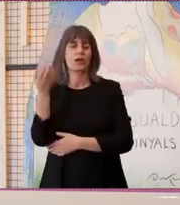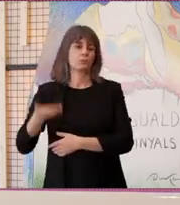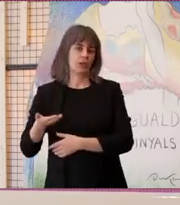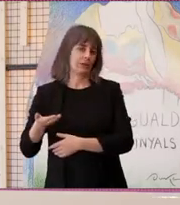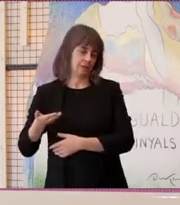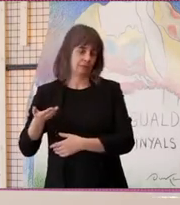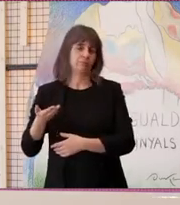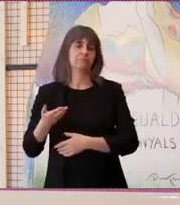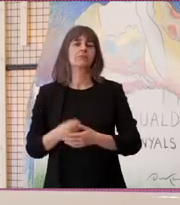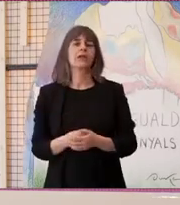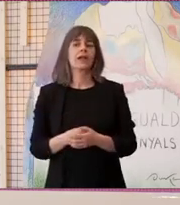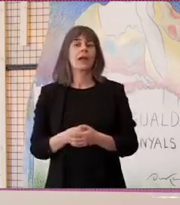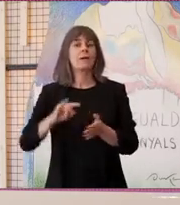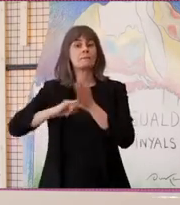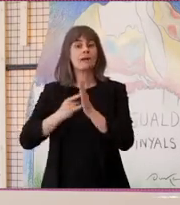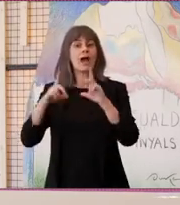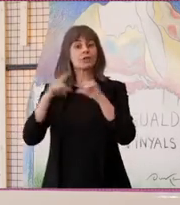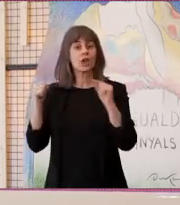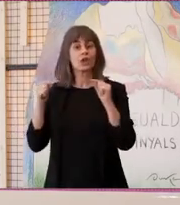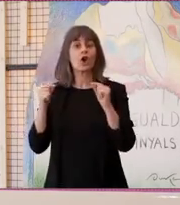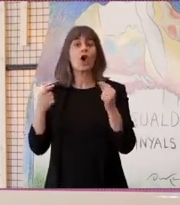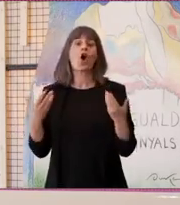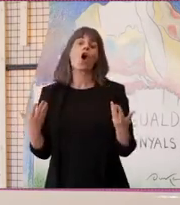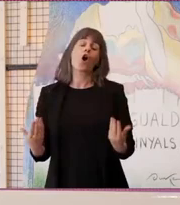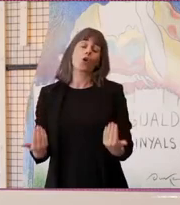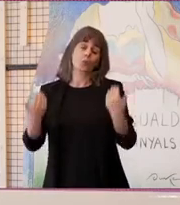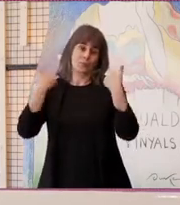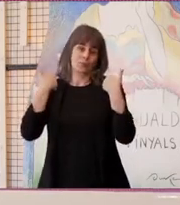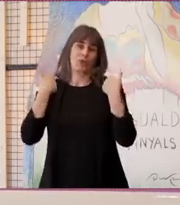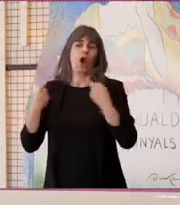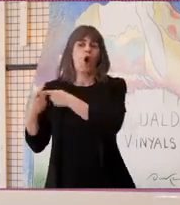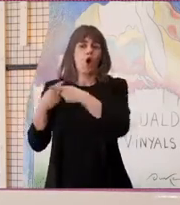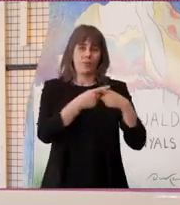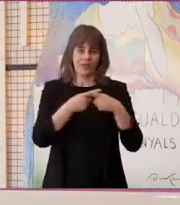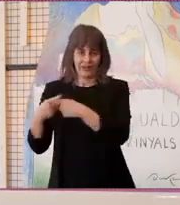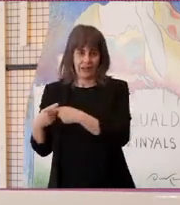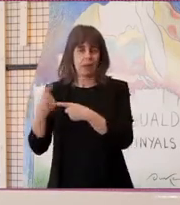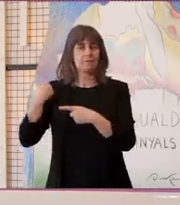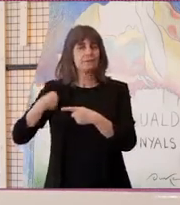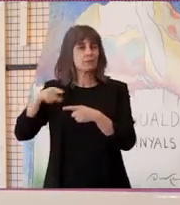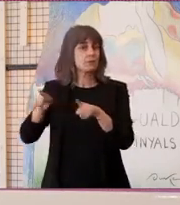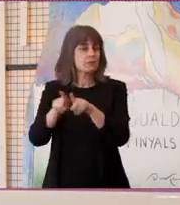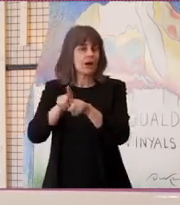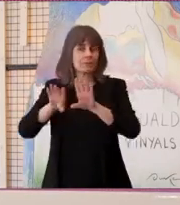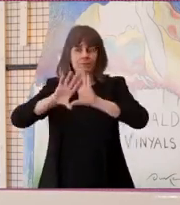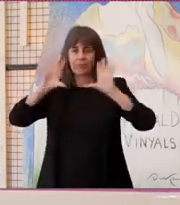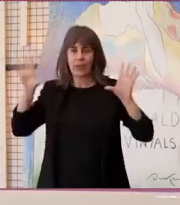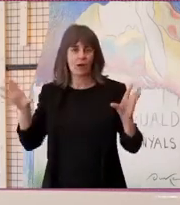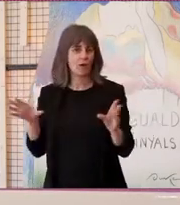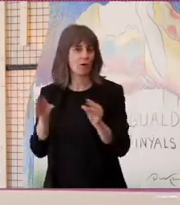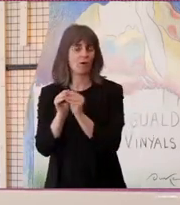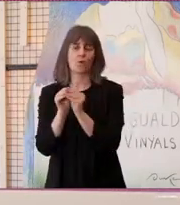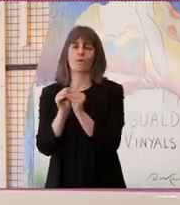relevante yo creo es el plan de asturiano de corresponsabilidad que es como un paraguas donde hemos empezado a articular